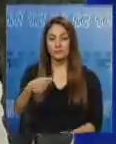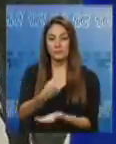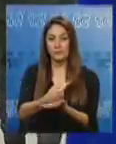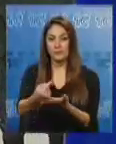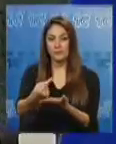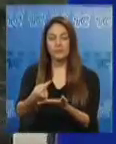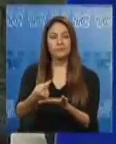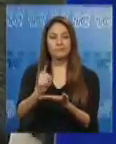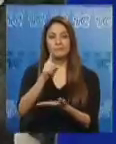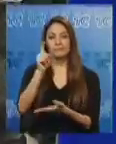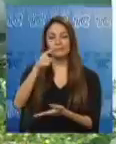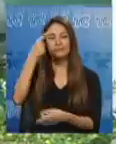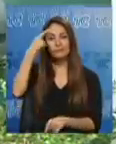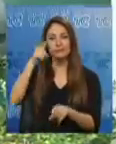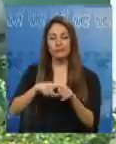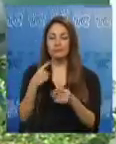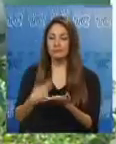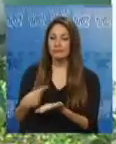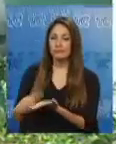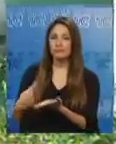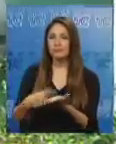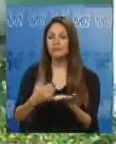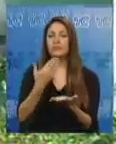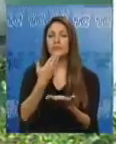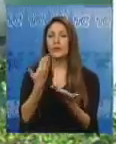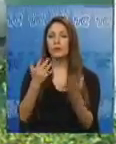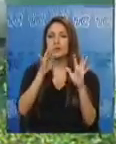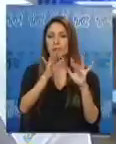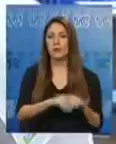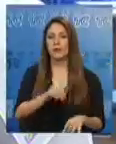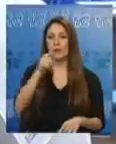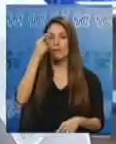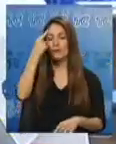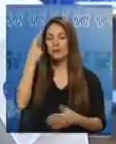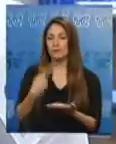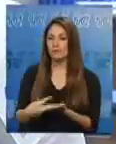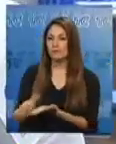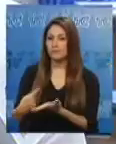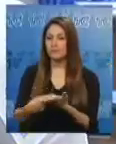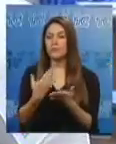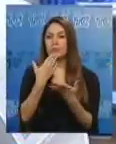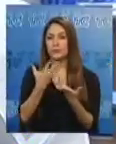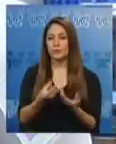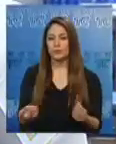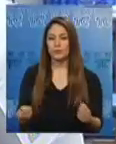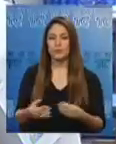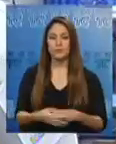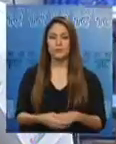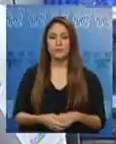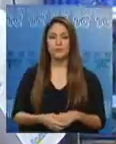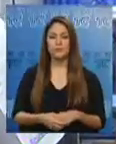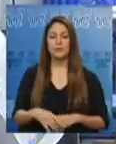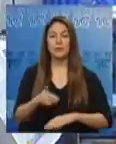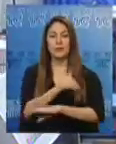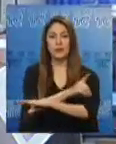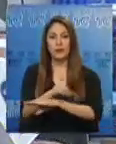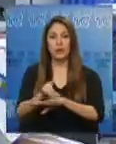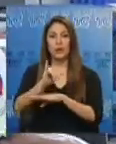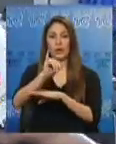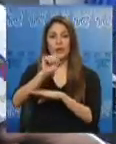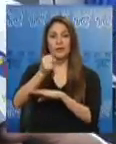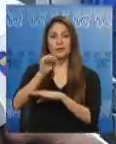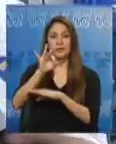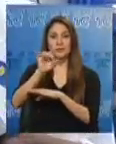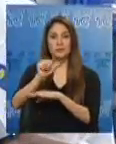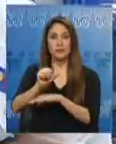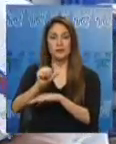reunirán para acordar el cruce de esa deuda con la Secretaría de Estado. Ahora mismo, esta semana debería hacerlo, voy a reunir al directorio del ISFA para que se